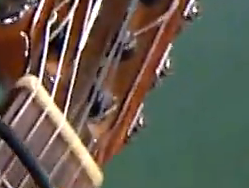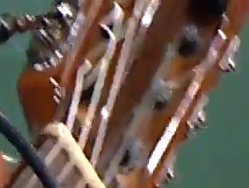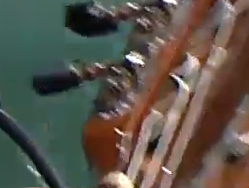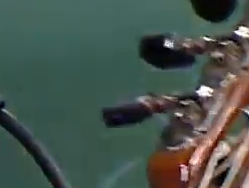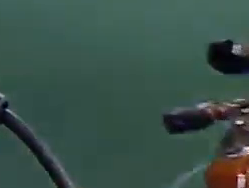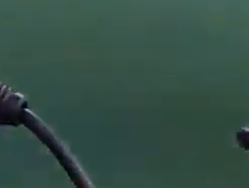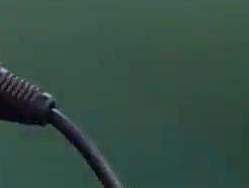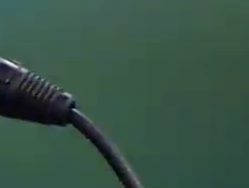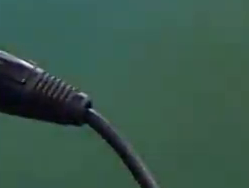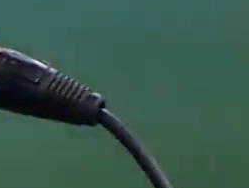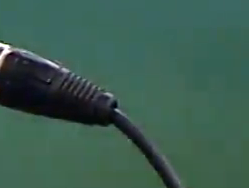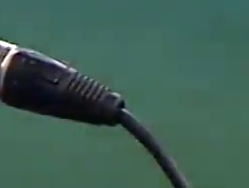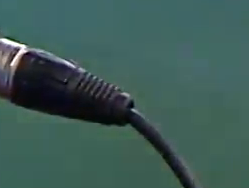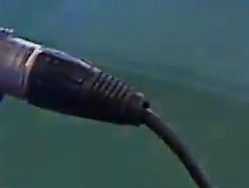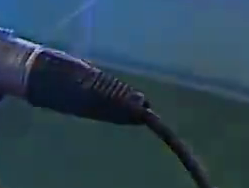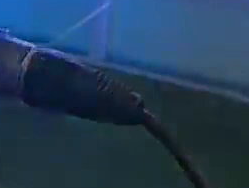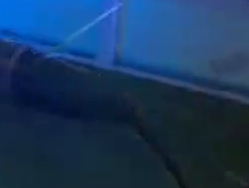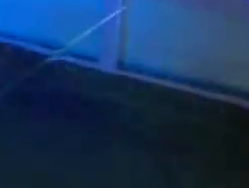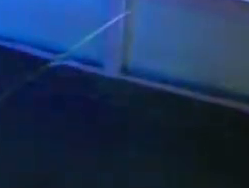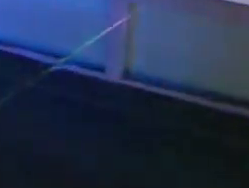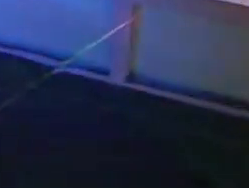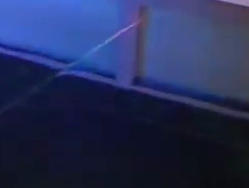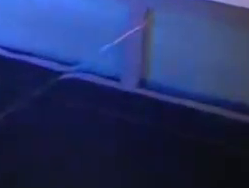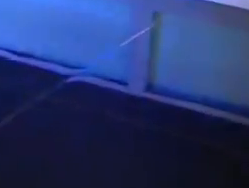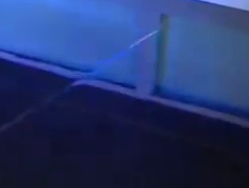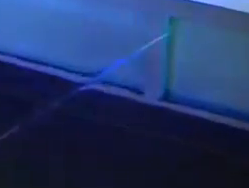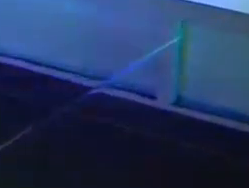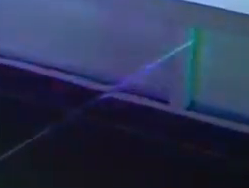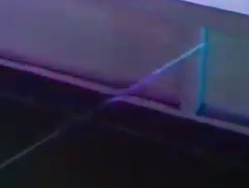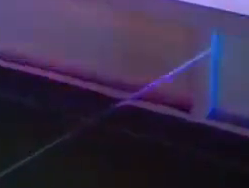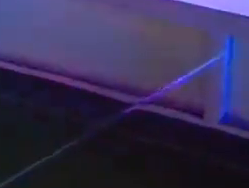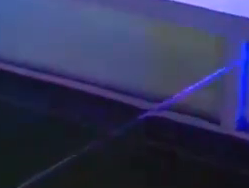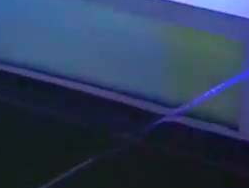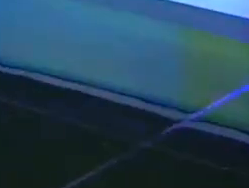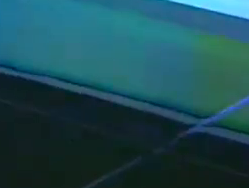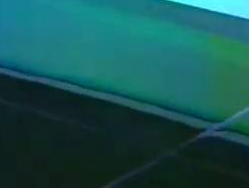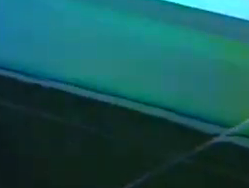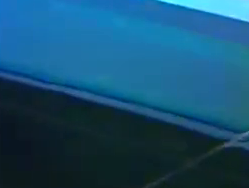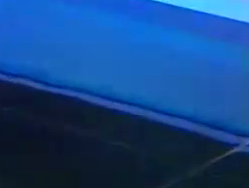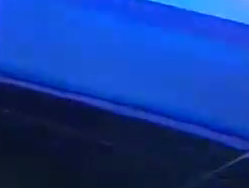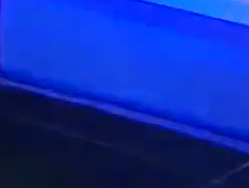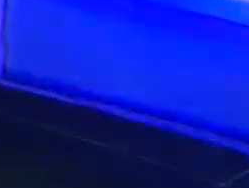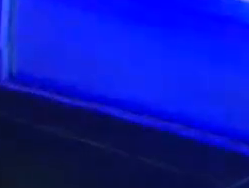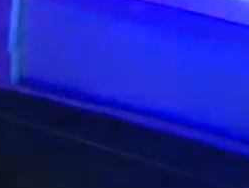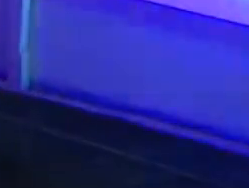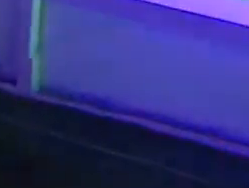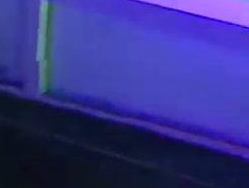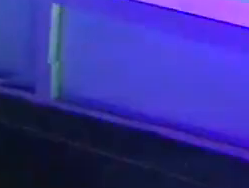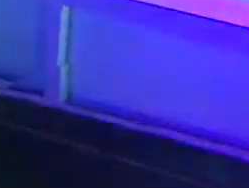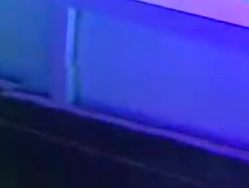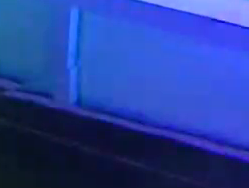constelación hacia mi taza. Ah.